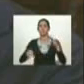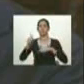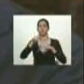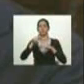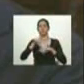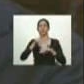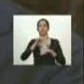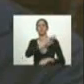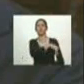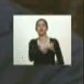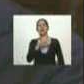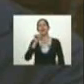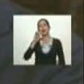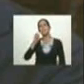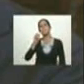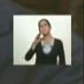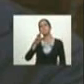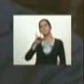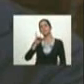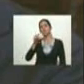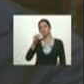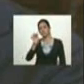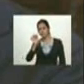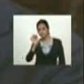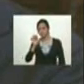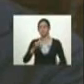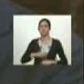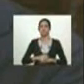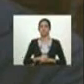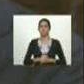de Cambridge y